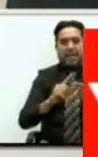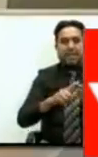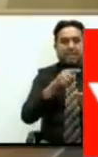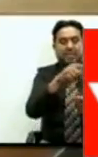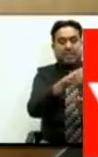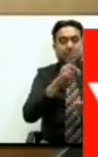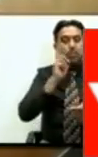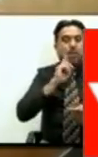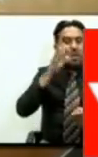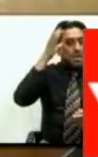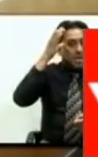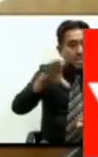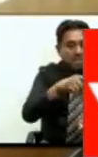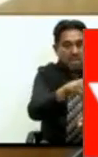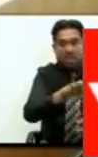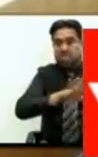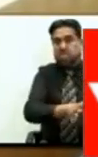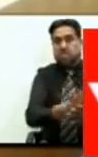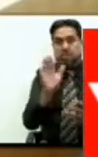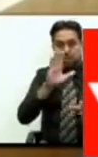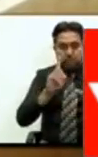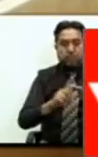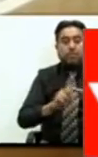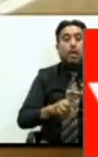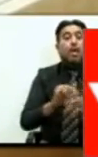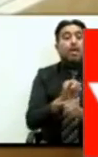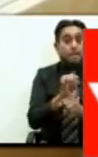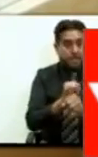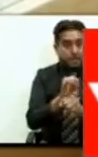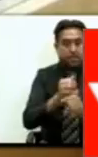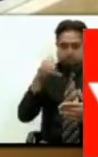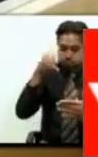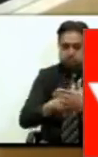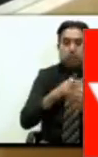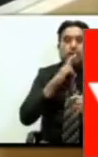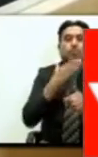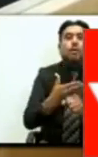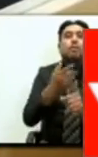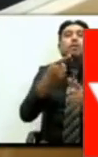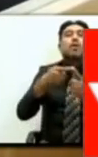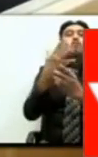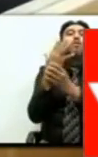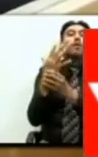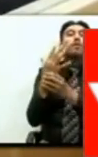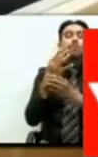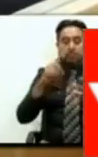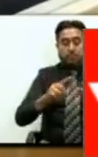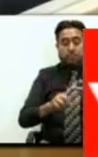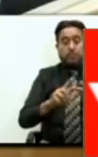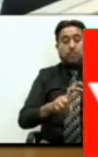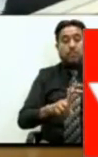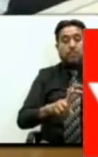manifestaciones investigaciones que redunden en responsabilidades y tercero la